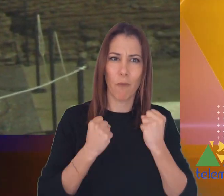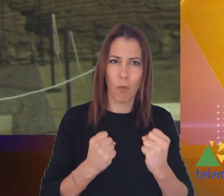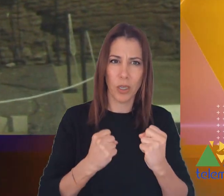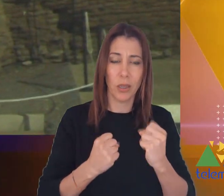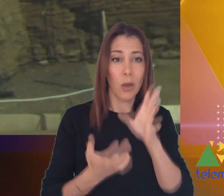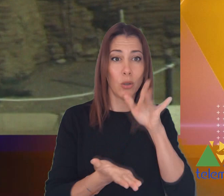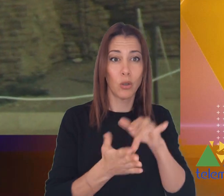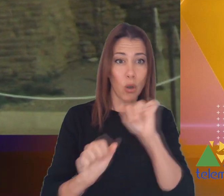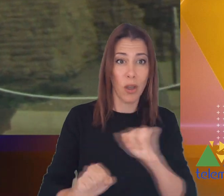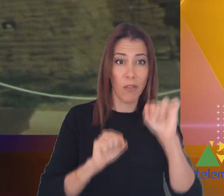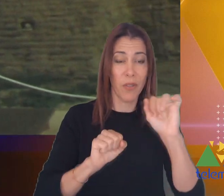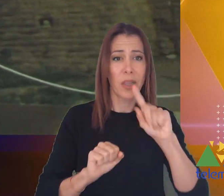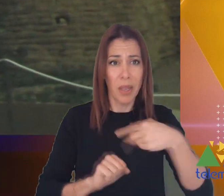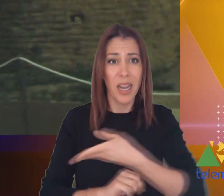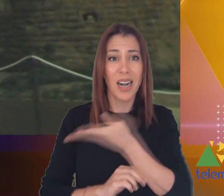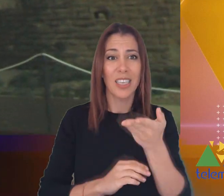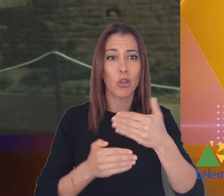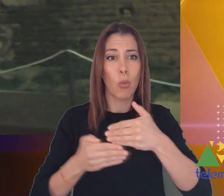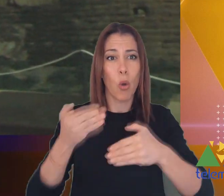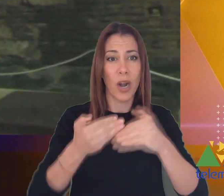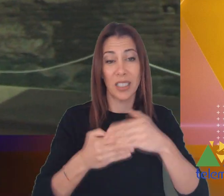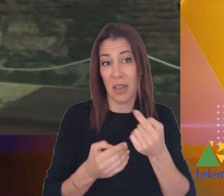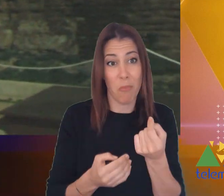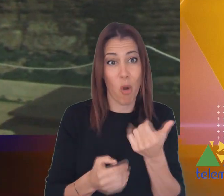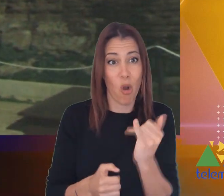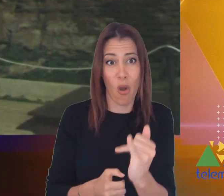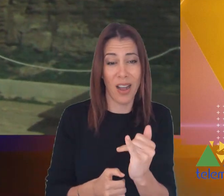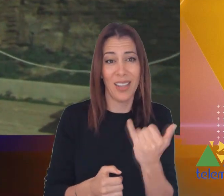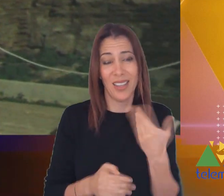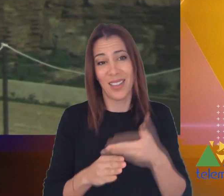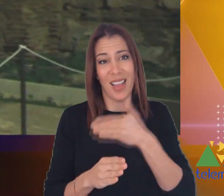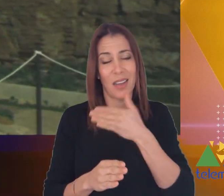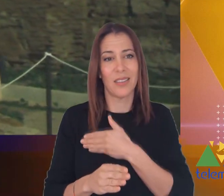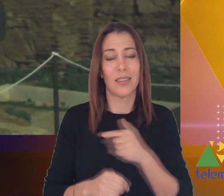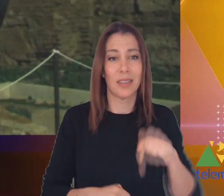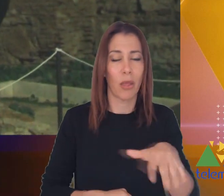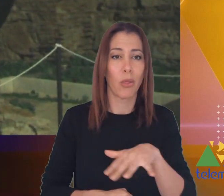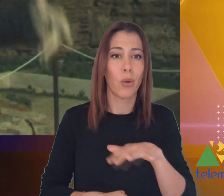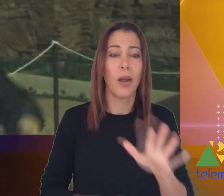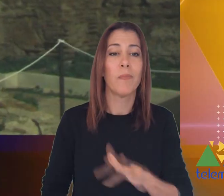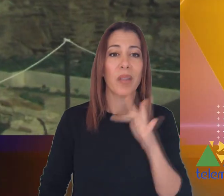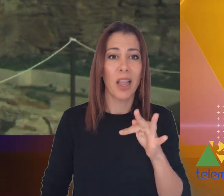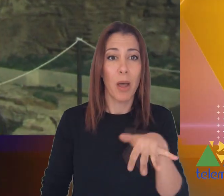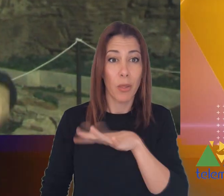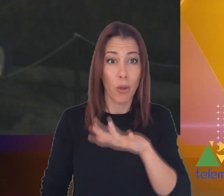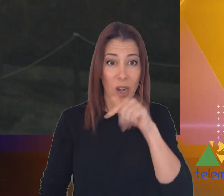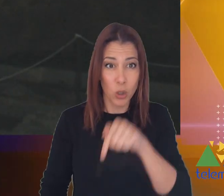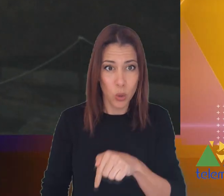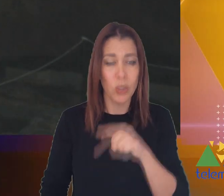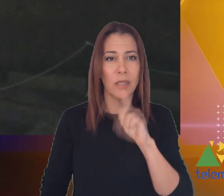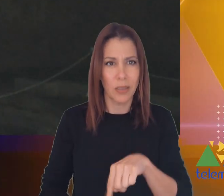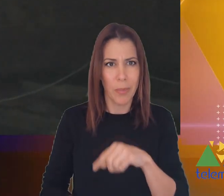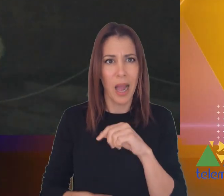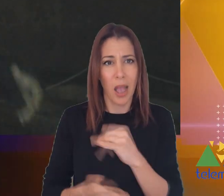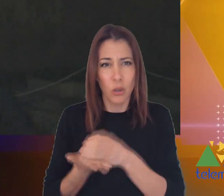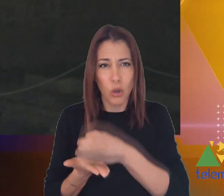hora de defender, y el resto de muralla, que es lo poquito que nos queda de esta zona. Incluso la parte sur tenía dos torreones